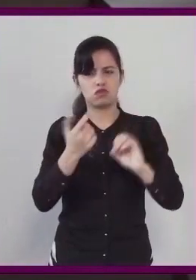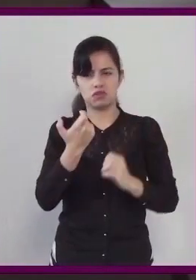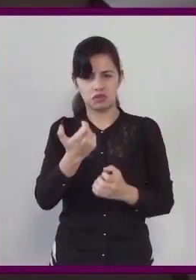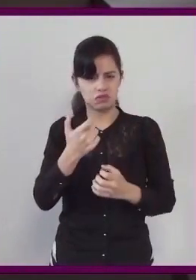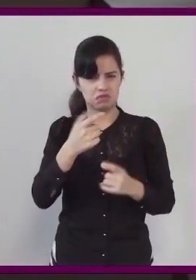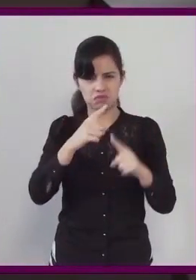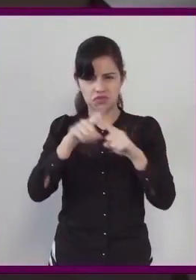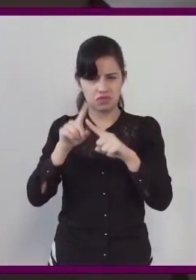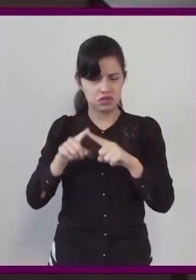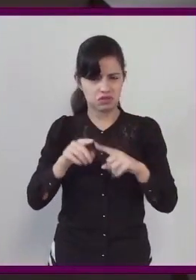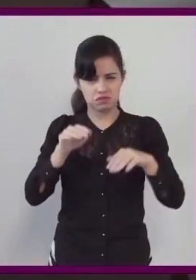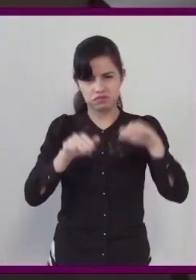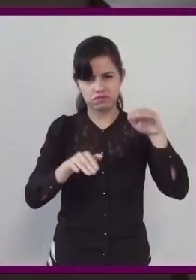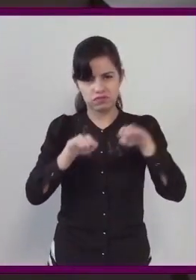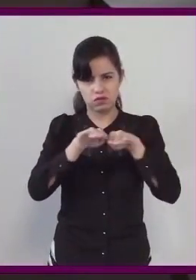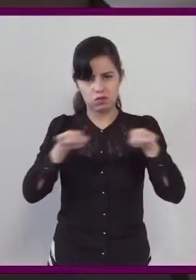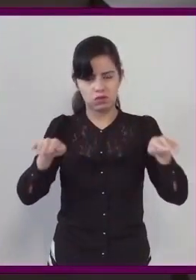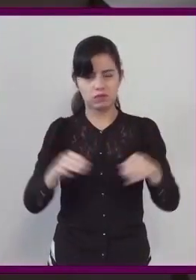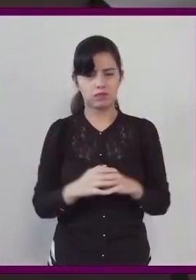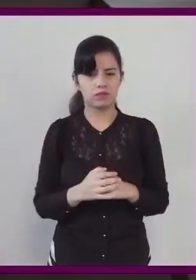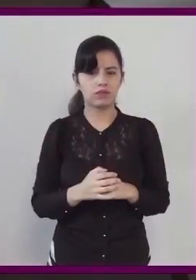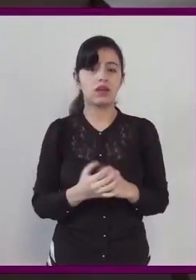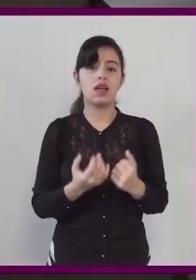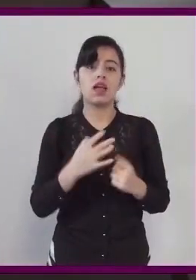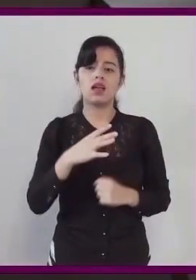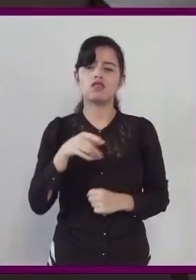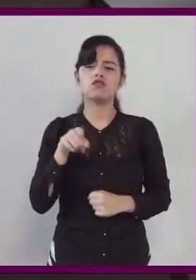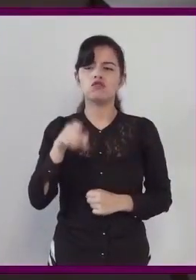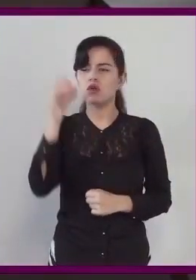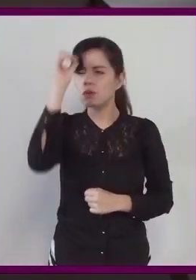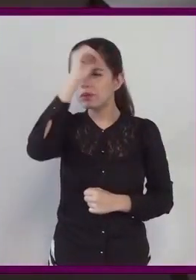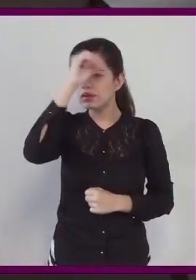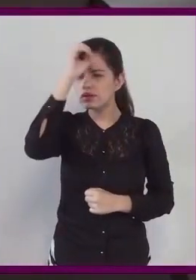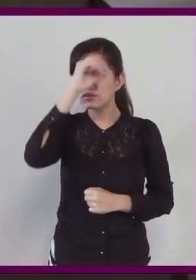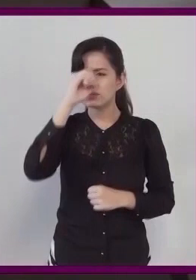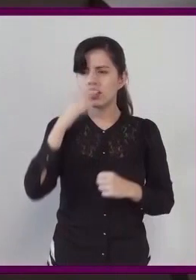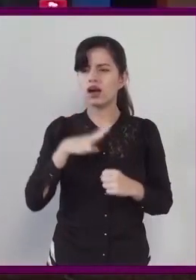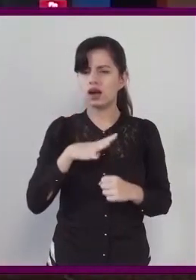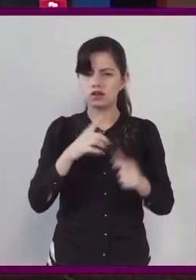Alfonso, ¿qué opinas sobre la idea de que existen grupos vulnerables y vulnerados?